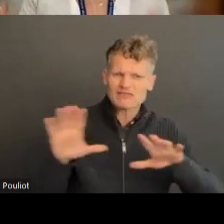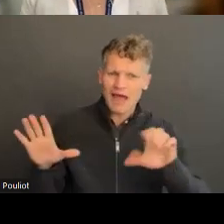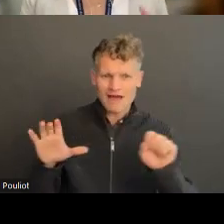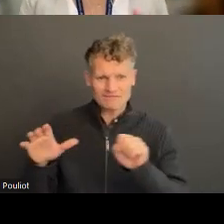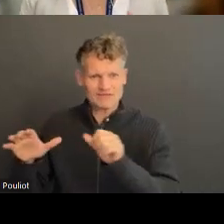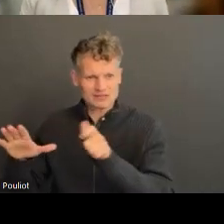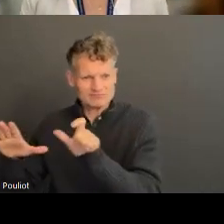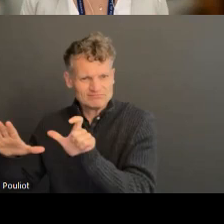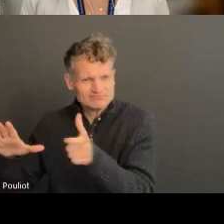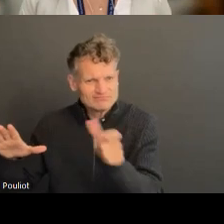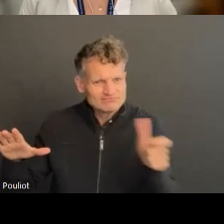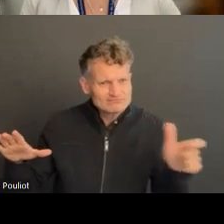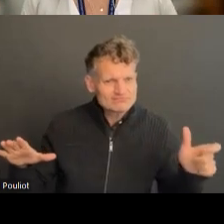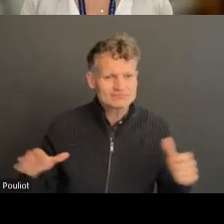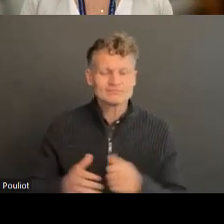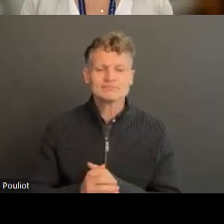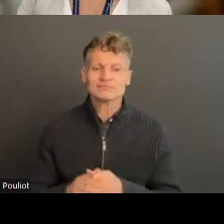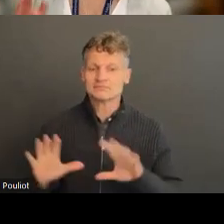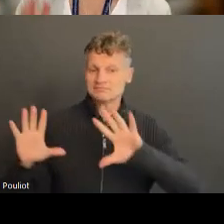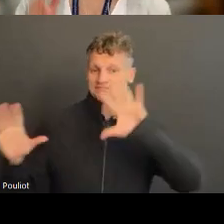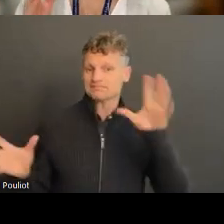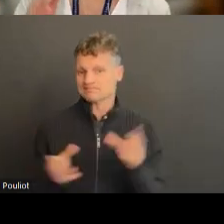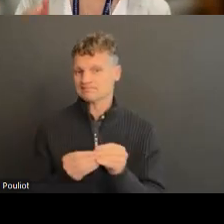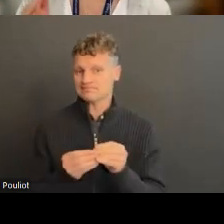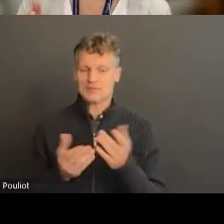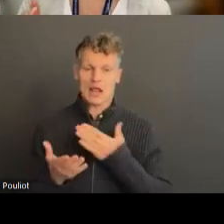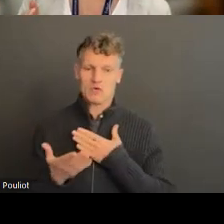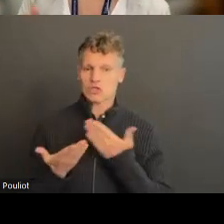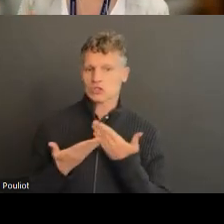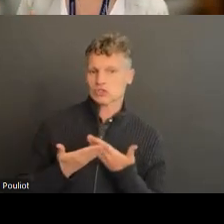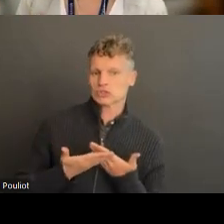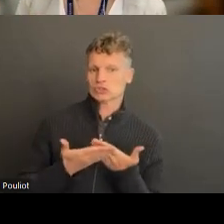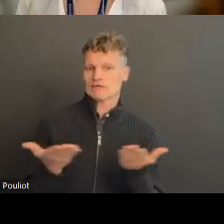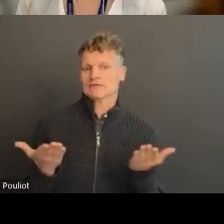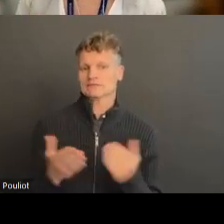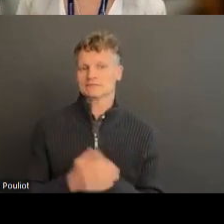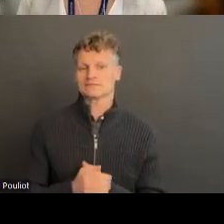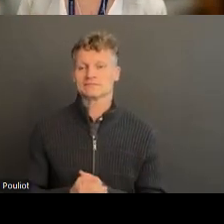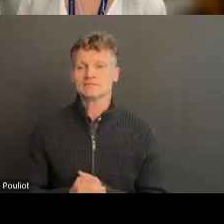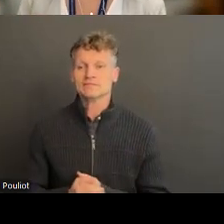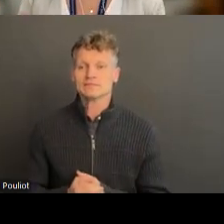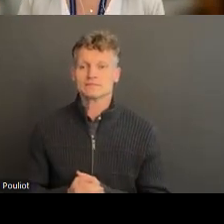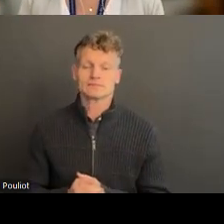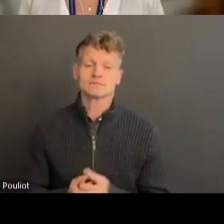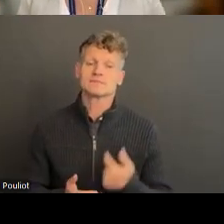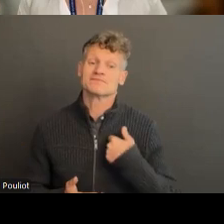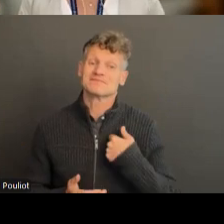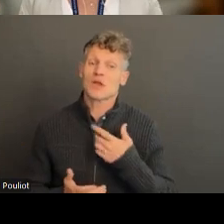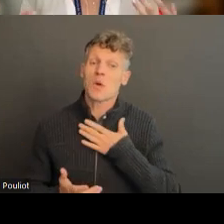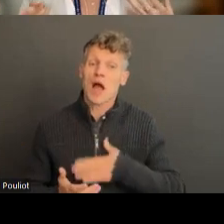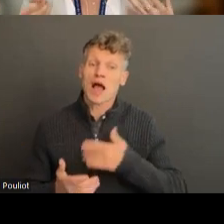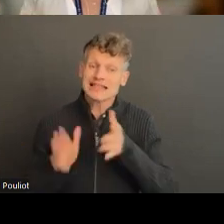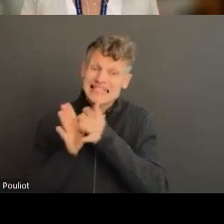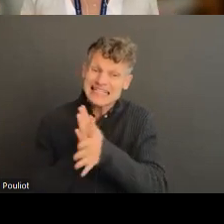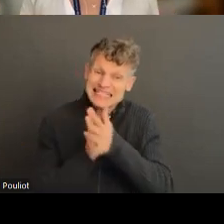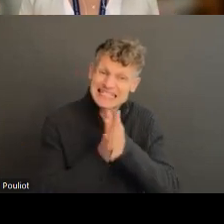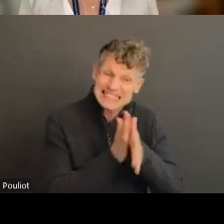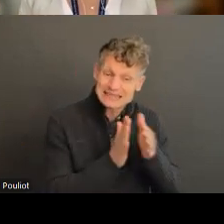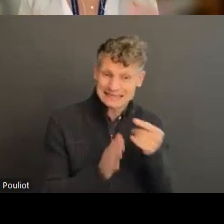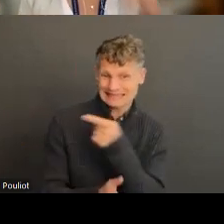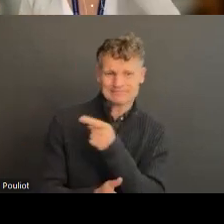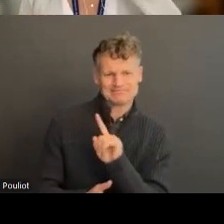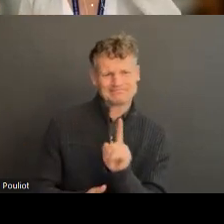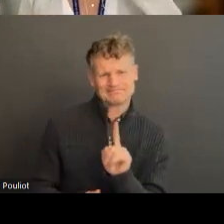No voy a extenderme en esta lámina, solo quiero mostrarles que en estos distintos pasos de la lista de chequeo pudimos identificar, por ejemplo, propósitos